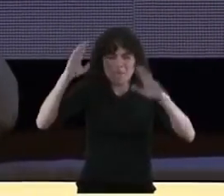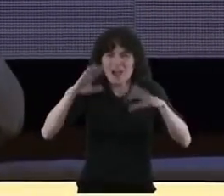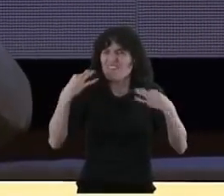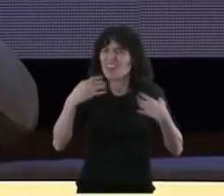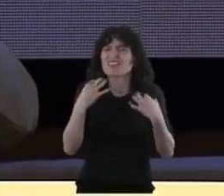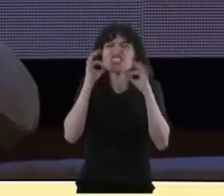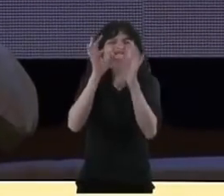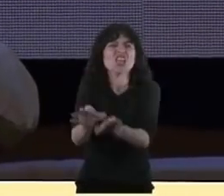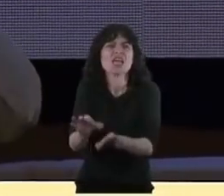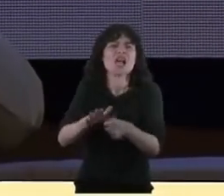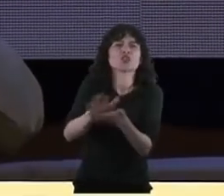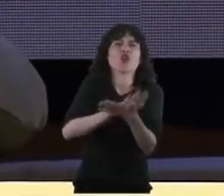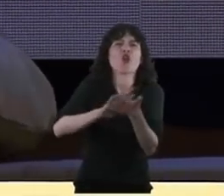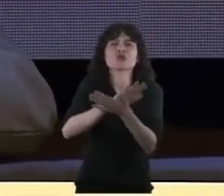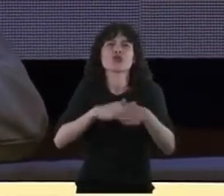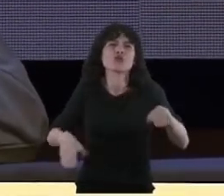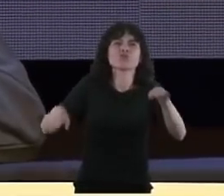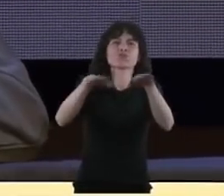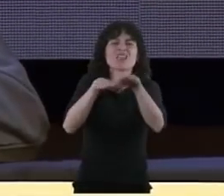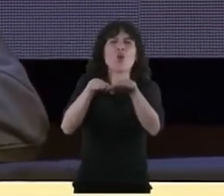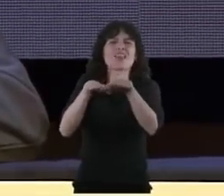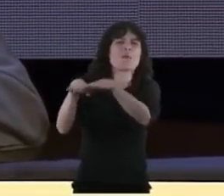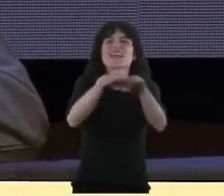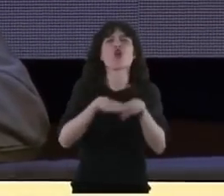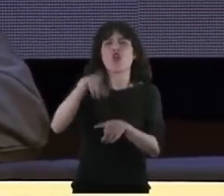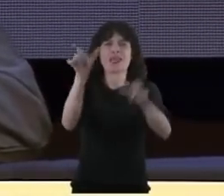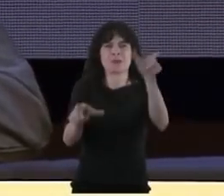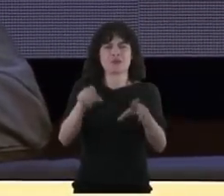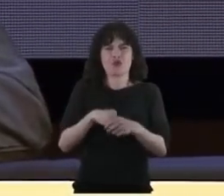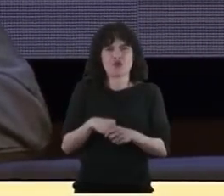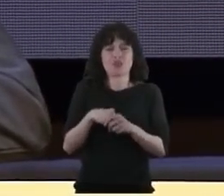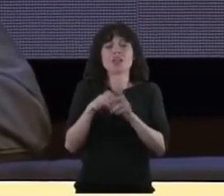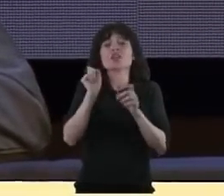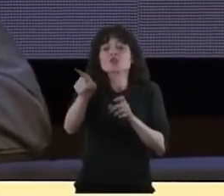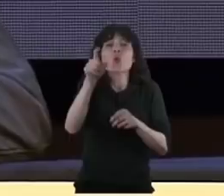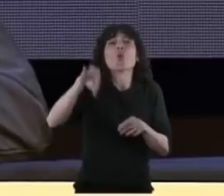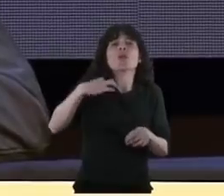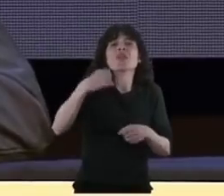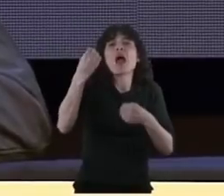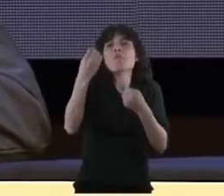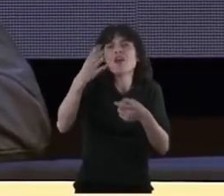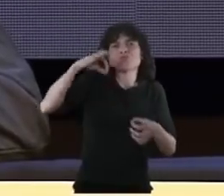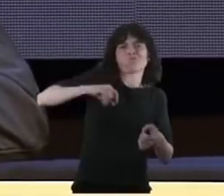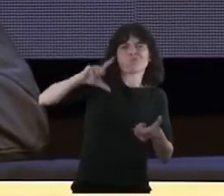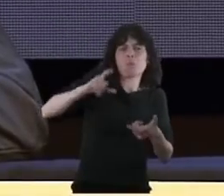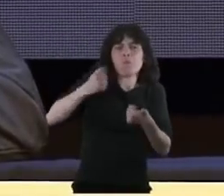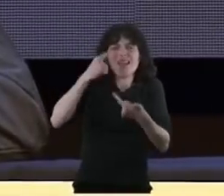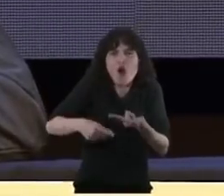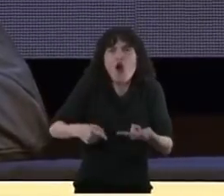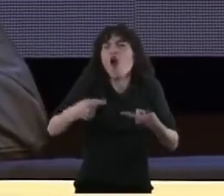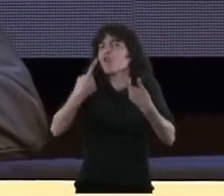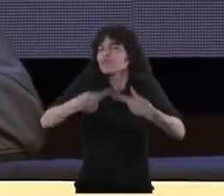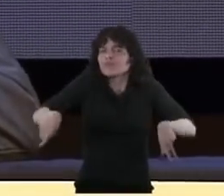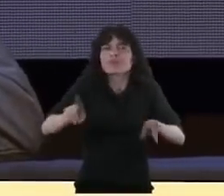la igualdad la recuperemos en Argentina, para que las mejores condiciones de ingreso sean una realidad